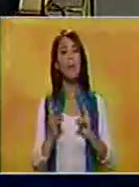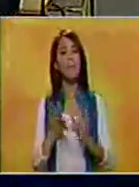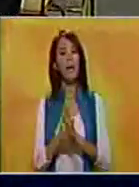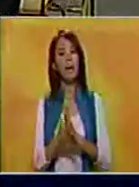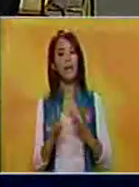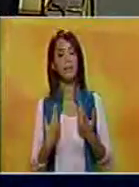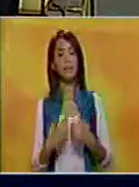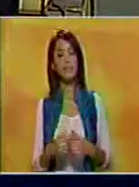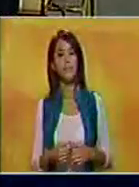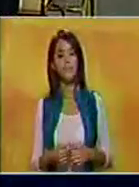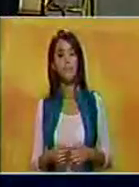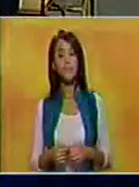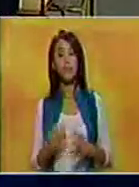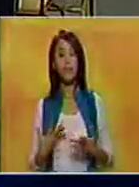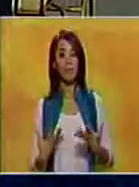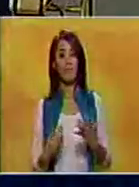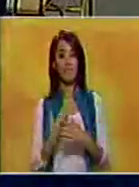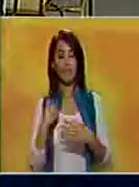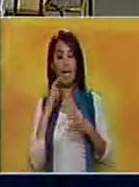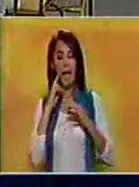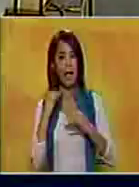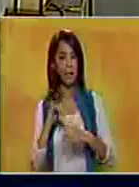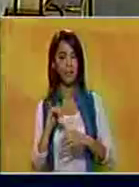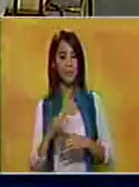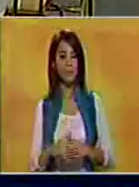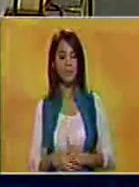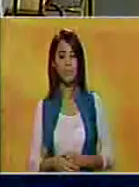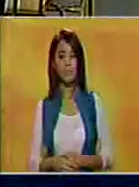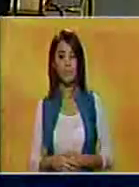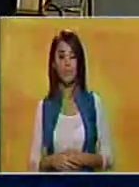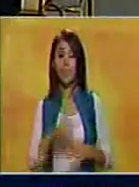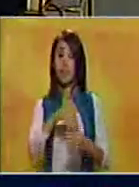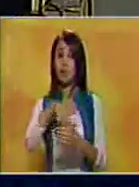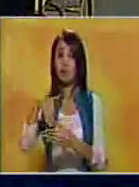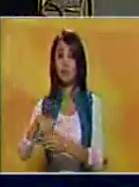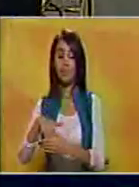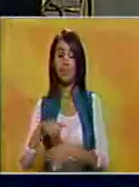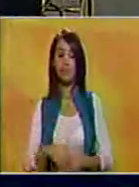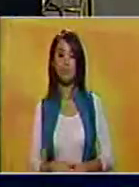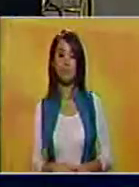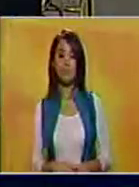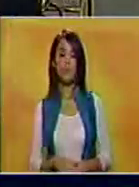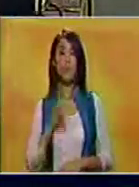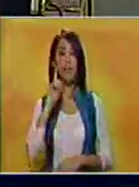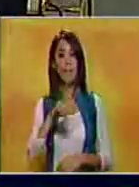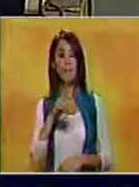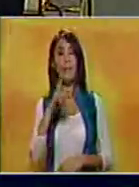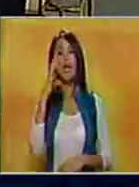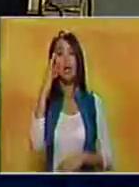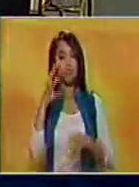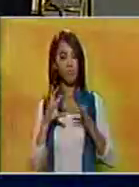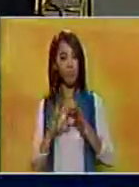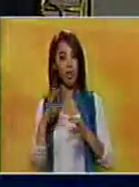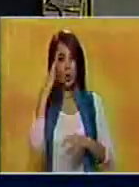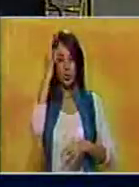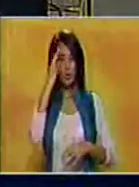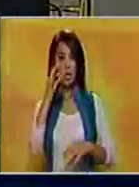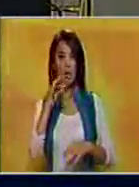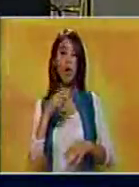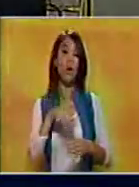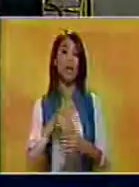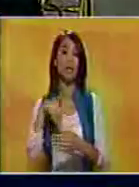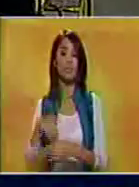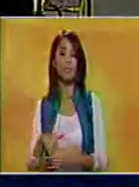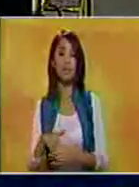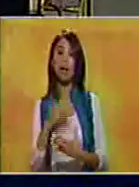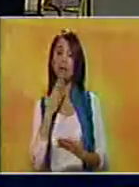el devenir del evento electoral. También, conjuntamente con el Consejo Nacional Electoral, proponemos que nos